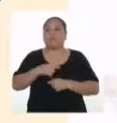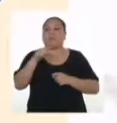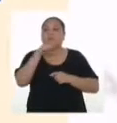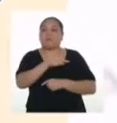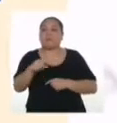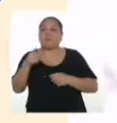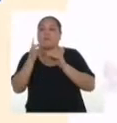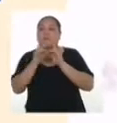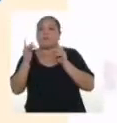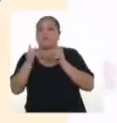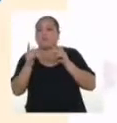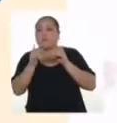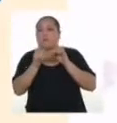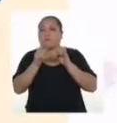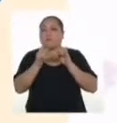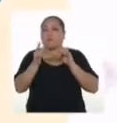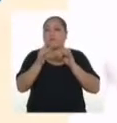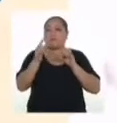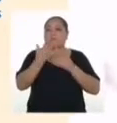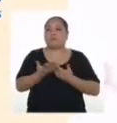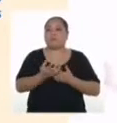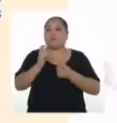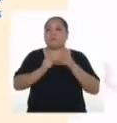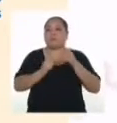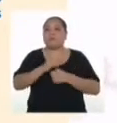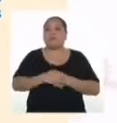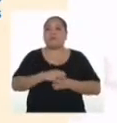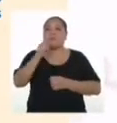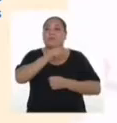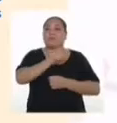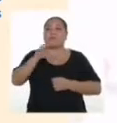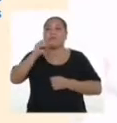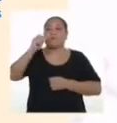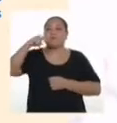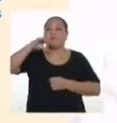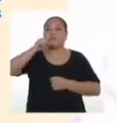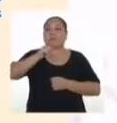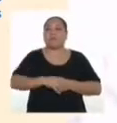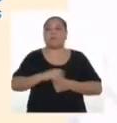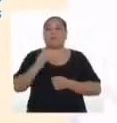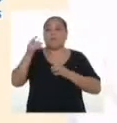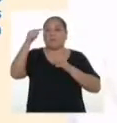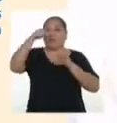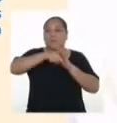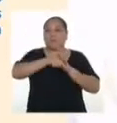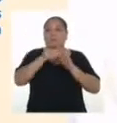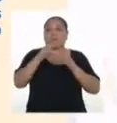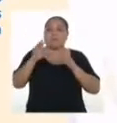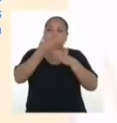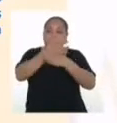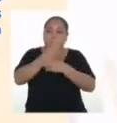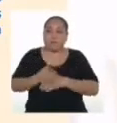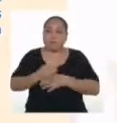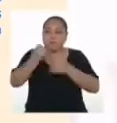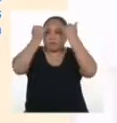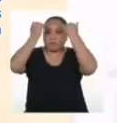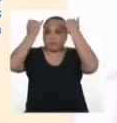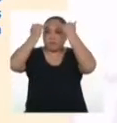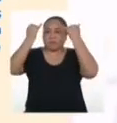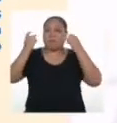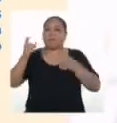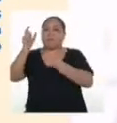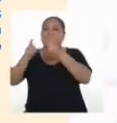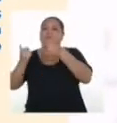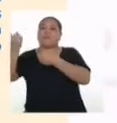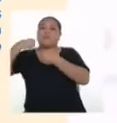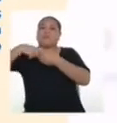las comunidades cuenca arriba con los núcleos urbanos cuenca abajo y responden a una visión compartida de futuro de los actores